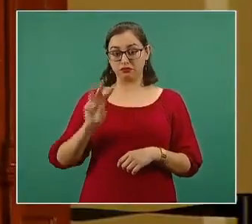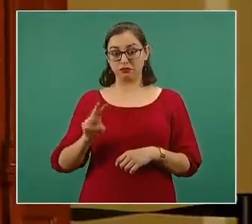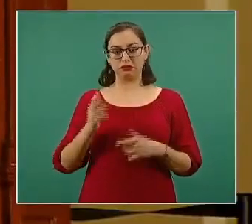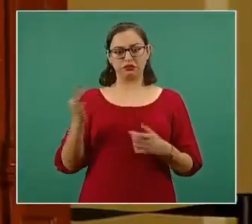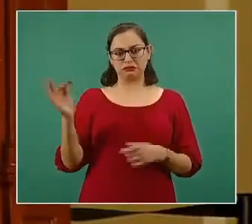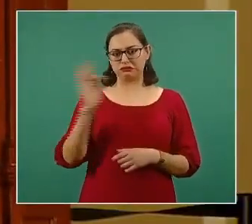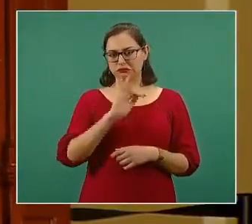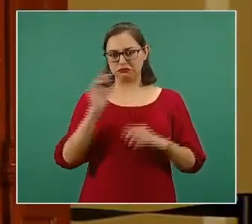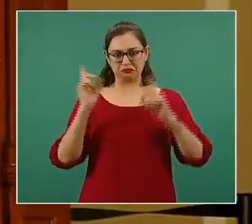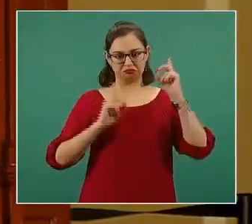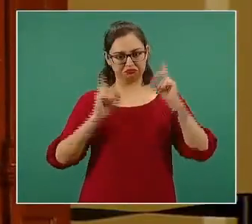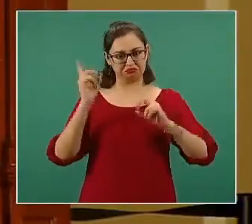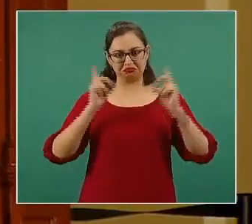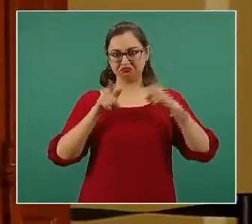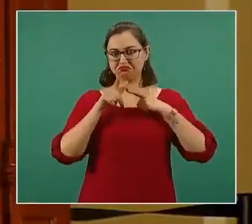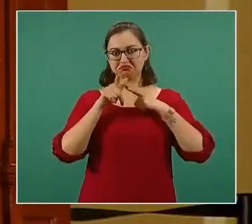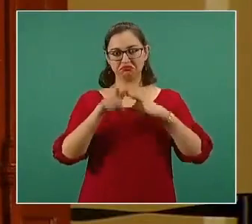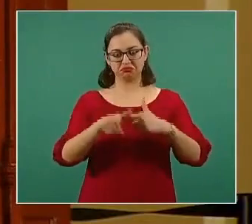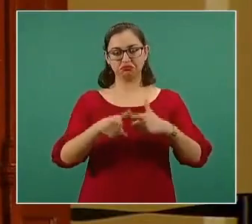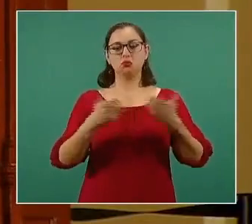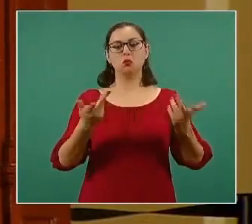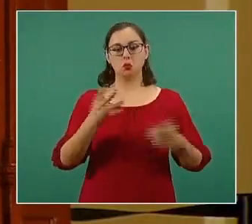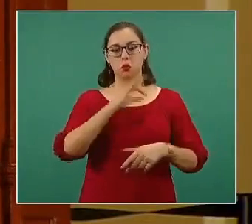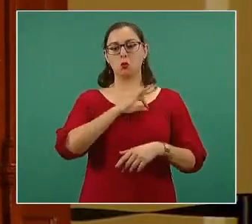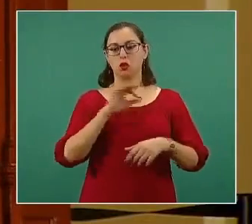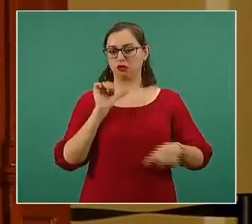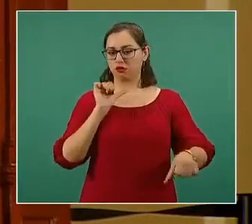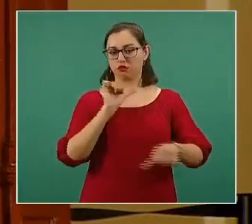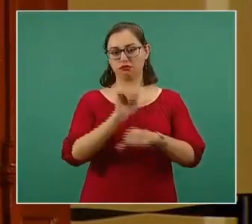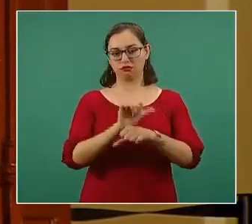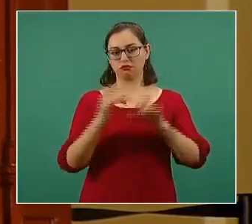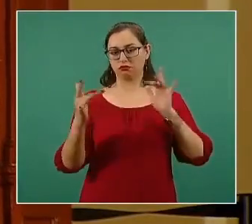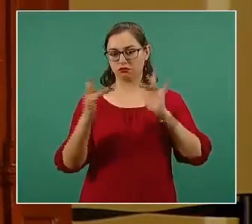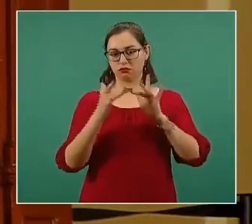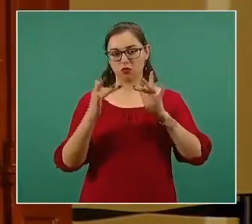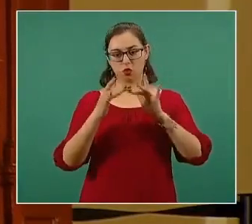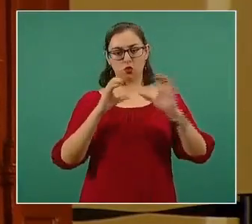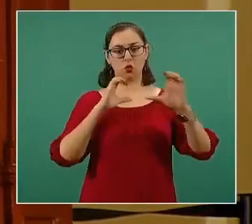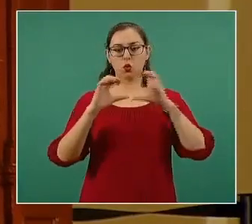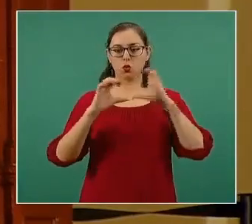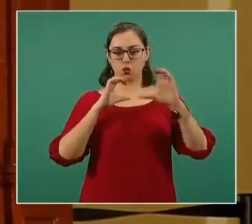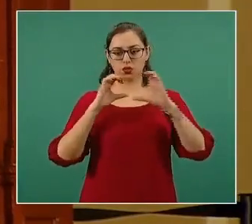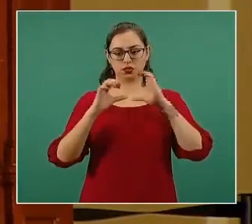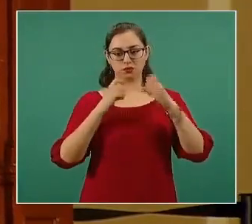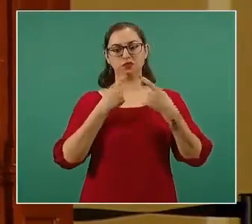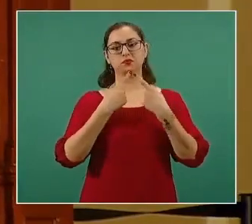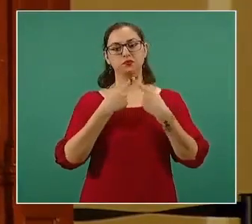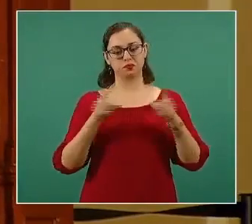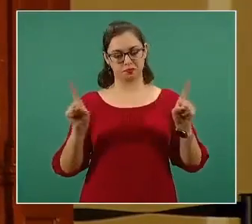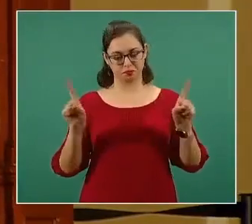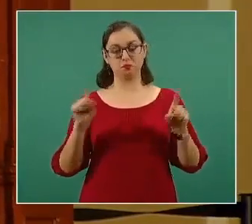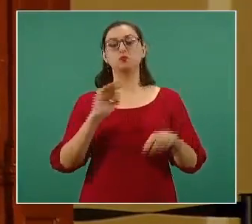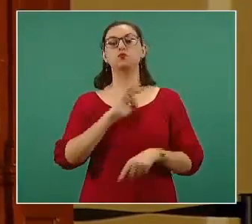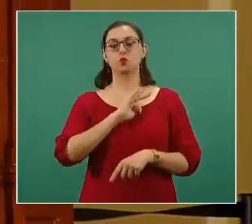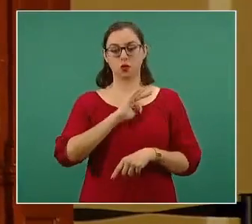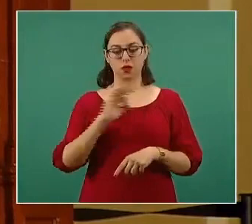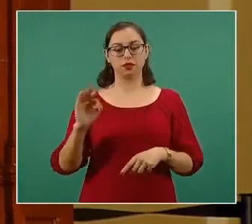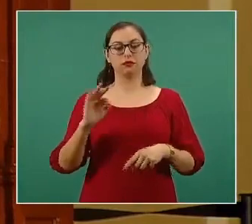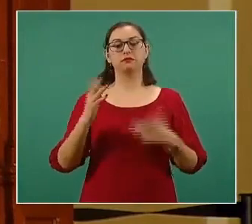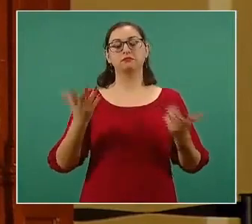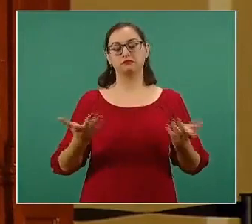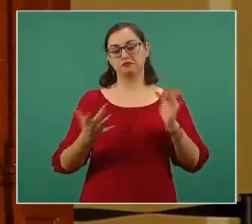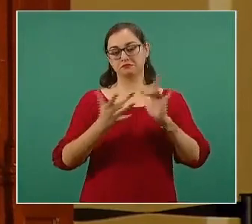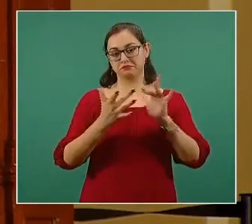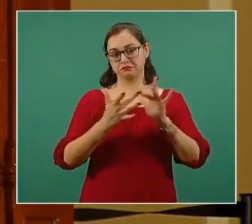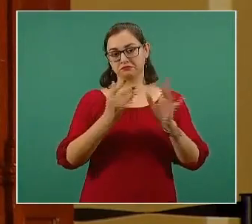otros mecanismos de comunicación con usted a través de redes sociales el centro de atención telefónica